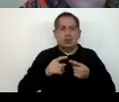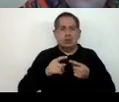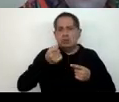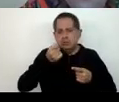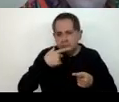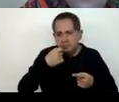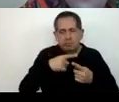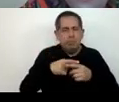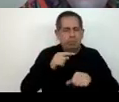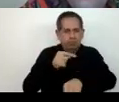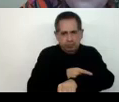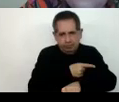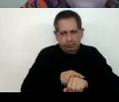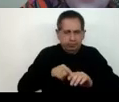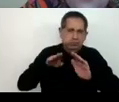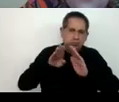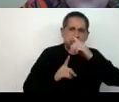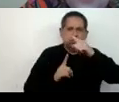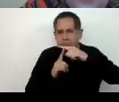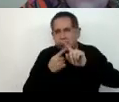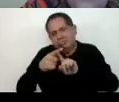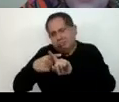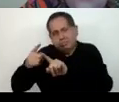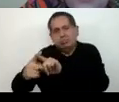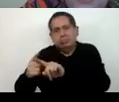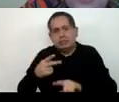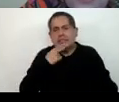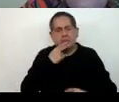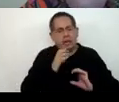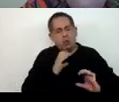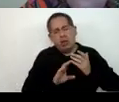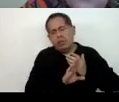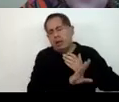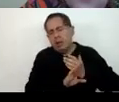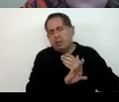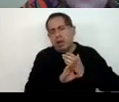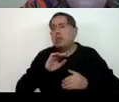acción prolongada. Estos métodos nos ayudan a